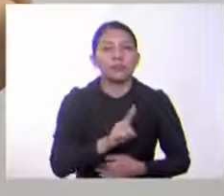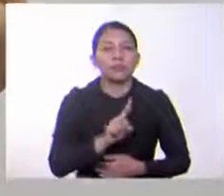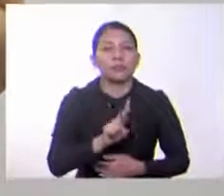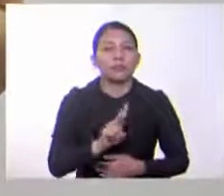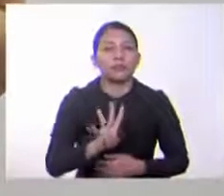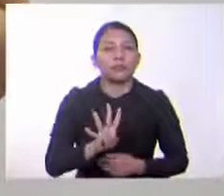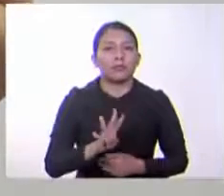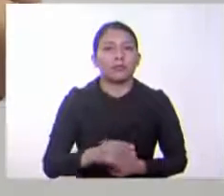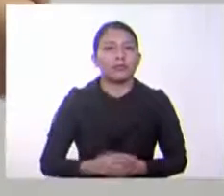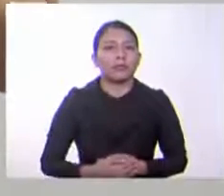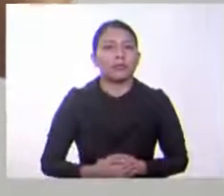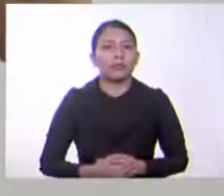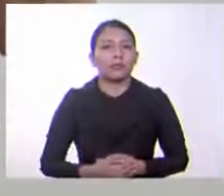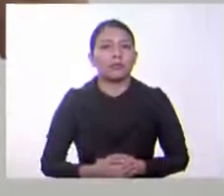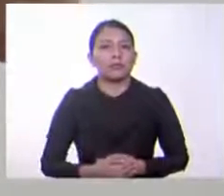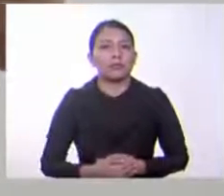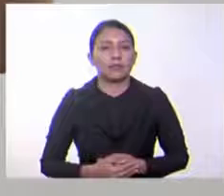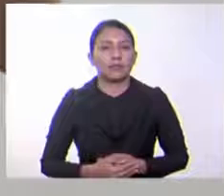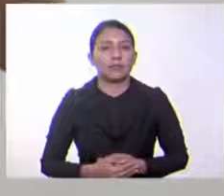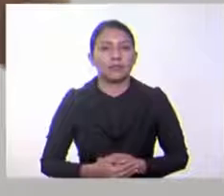124.